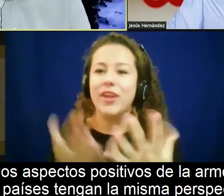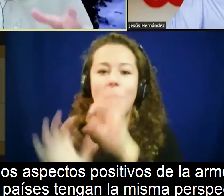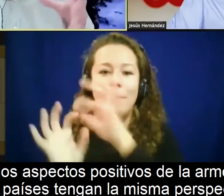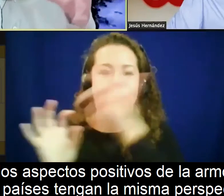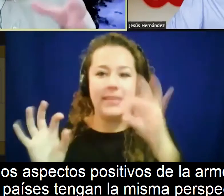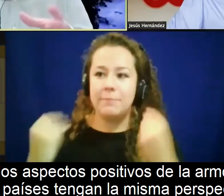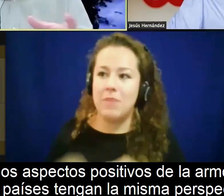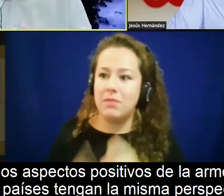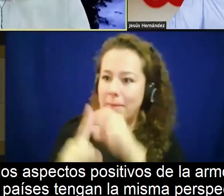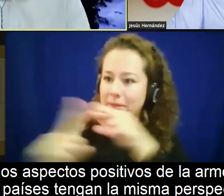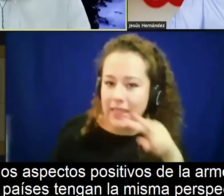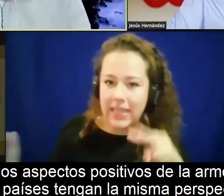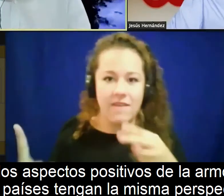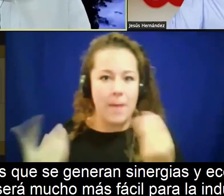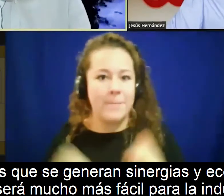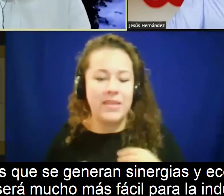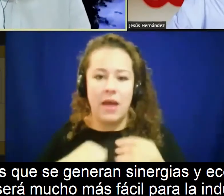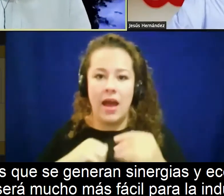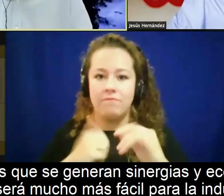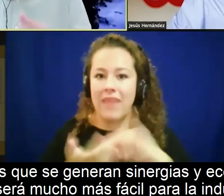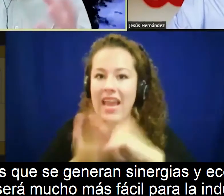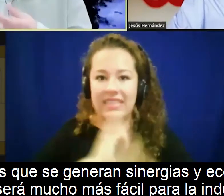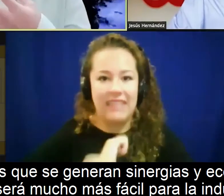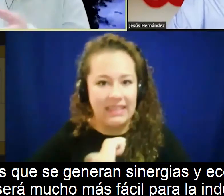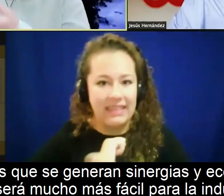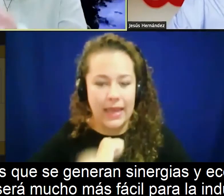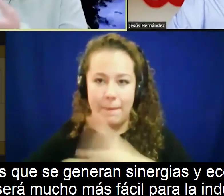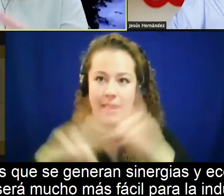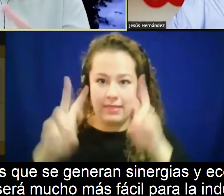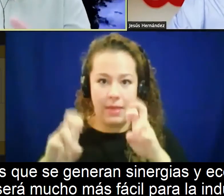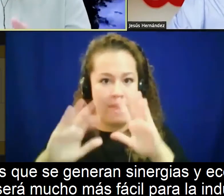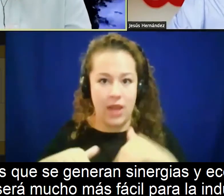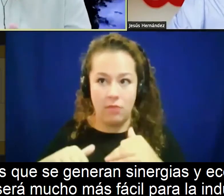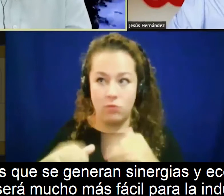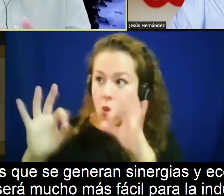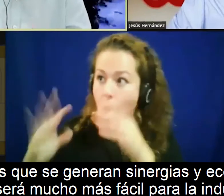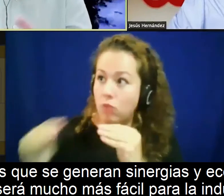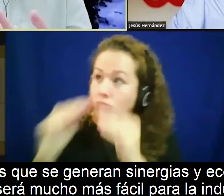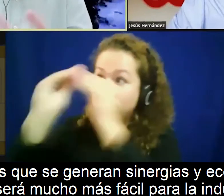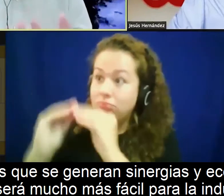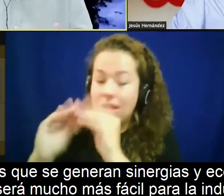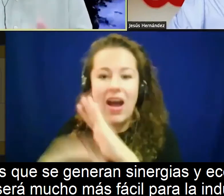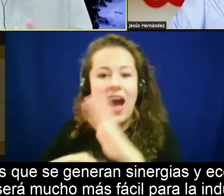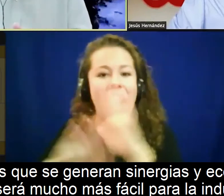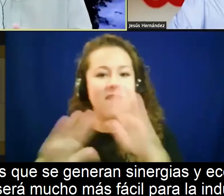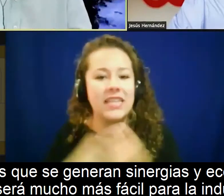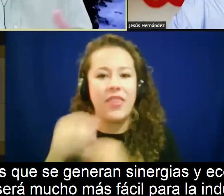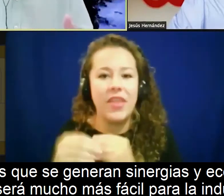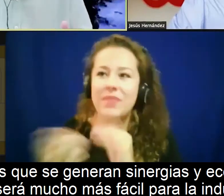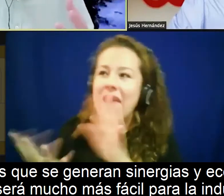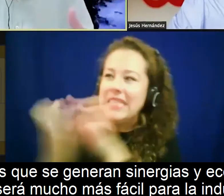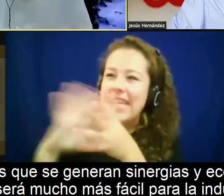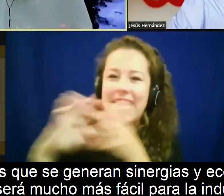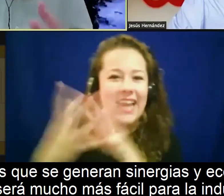misma perspectiva y la misma estrategia hacia un tema, es que al final se generan sinergias y economías de escala,